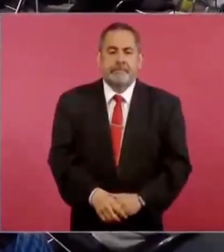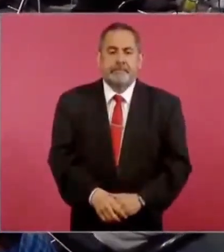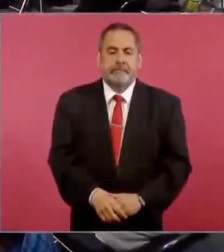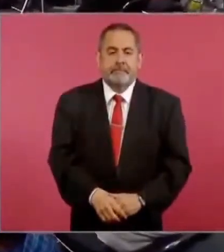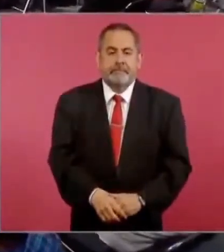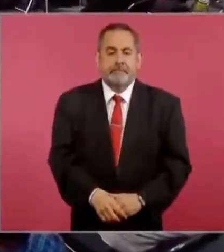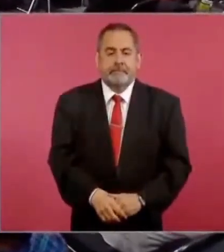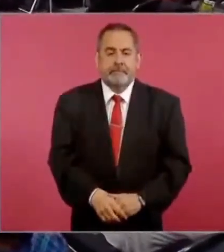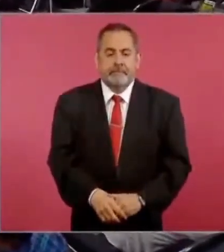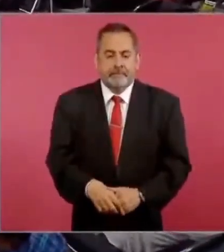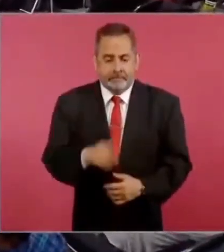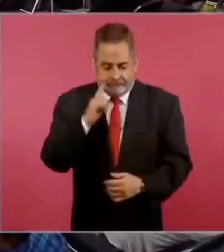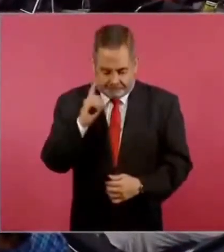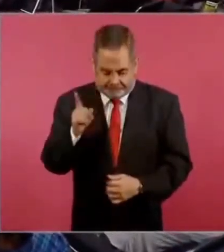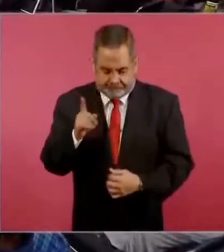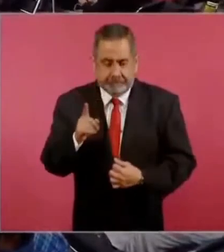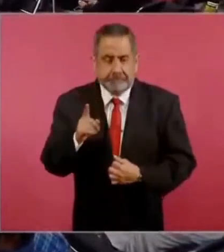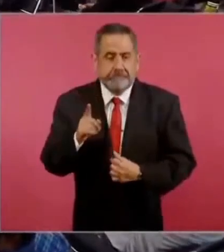Miren las asociaciones.